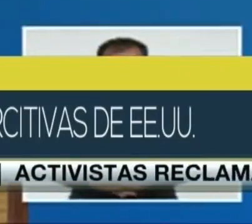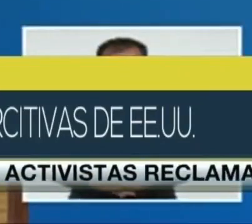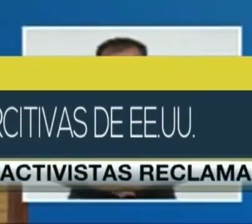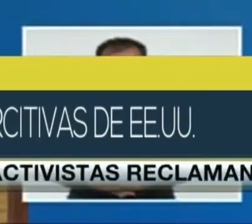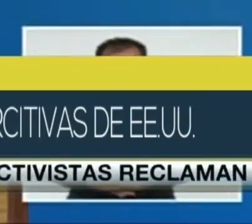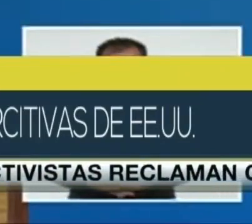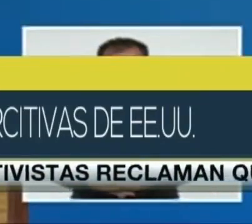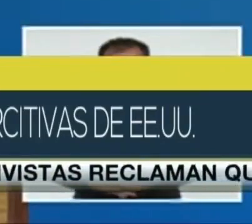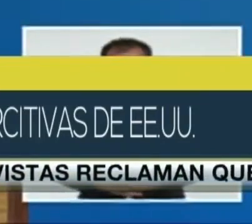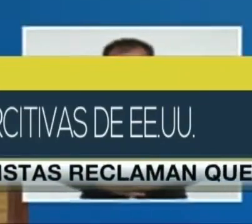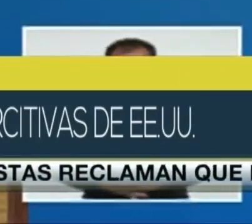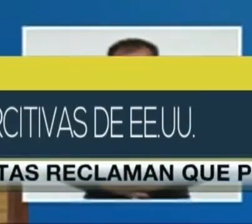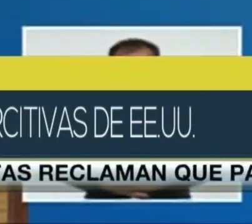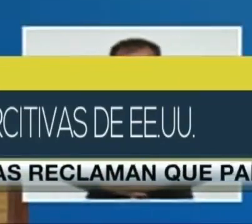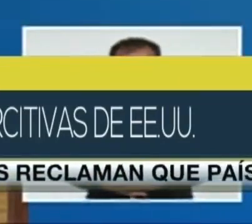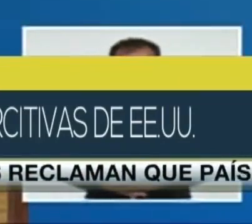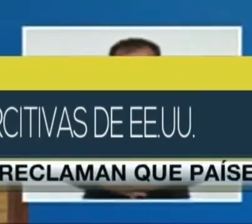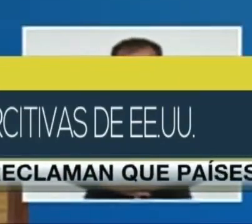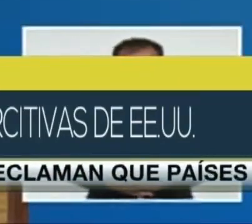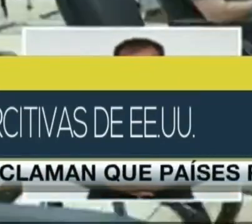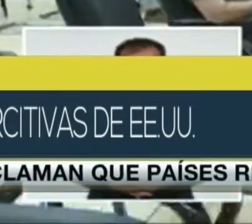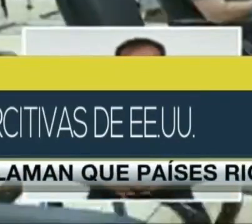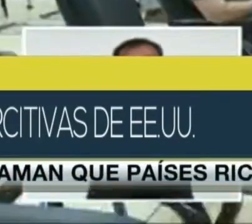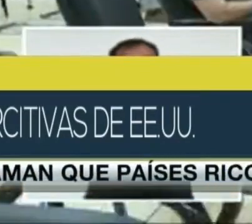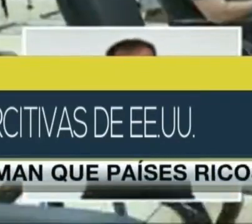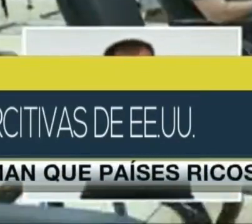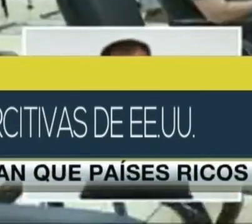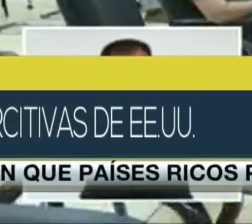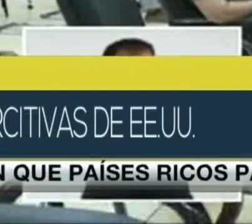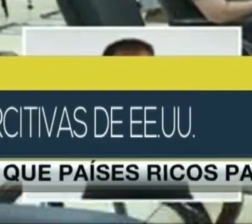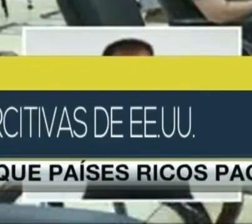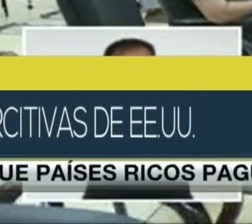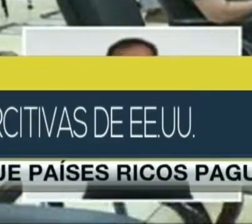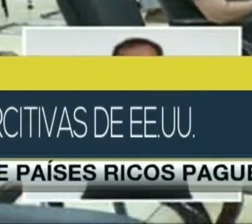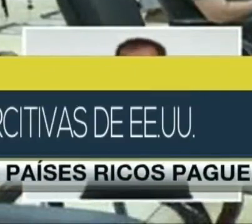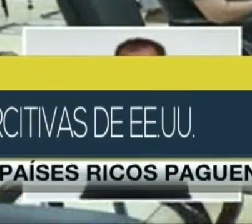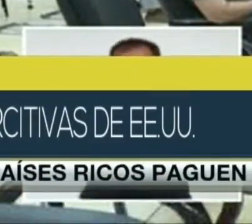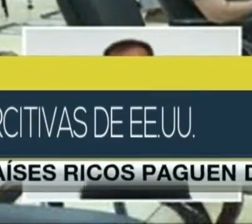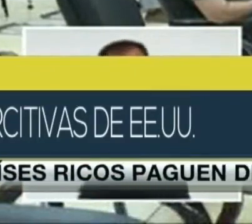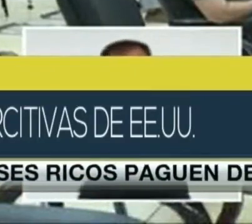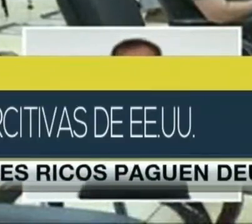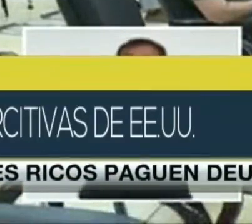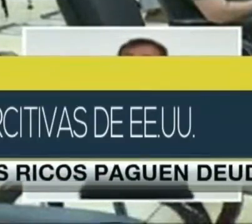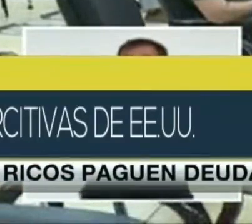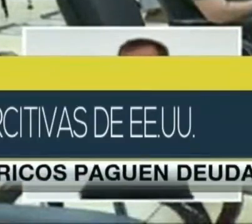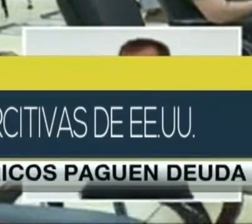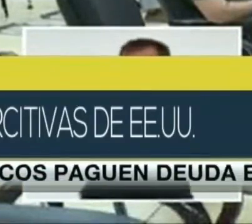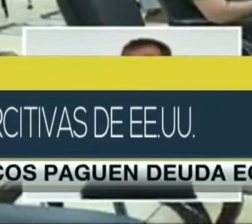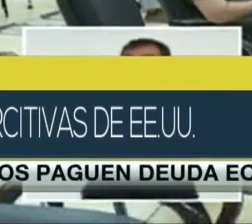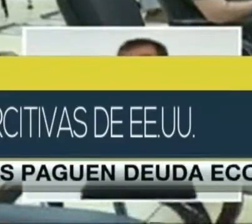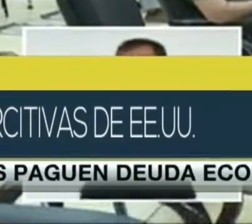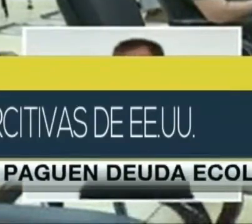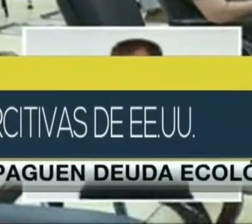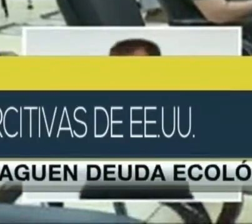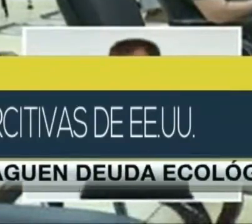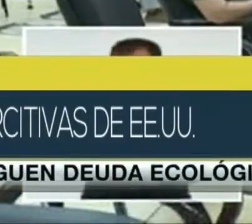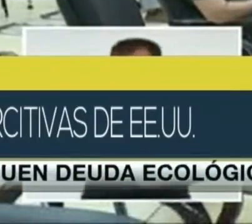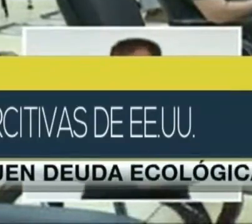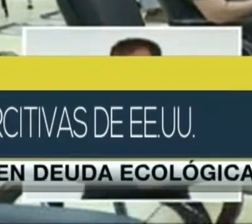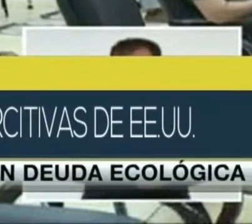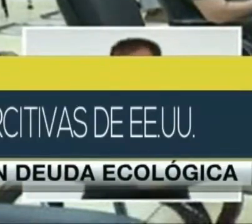hemos conocido, se ha anunciado que mañana habrá una